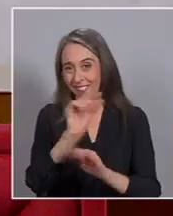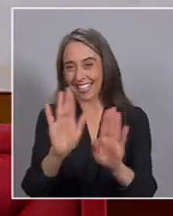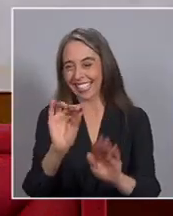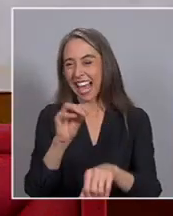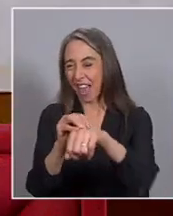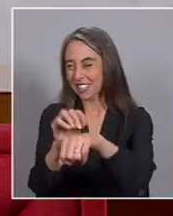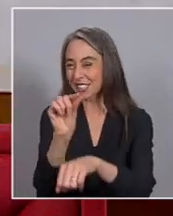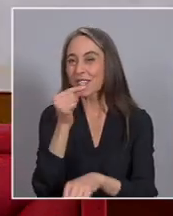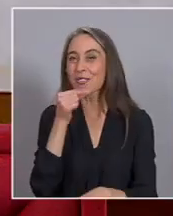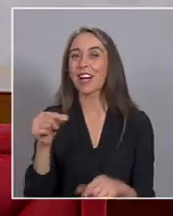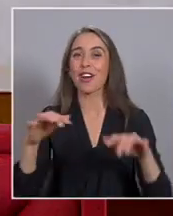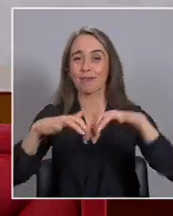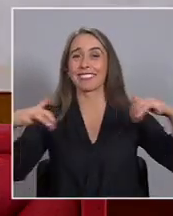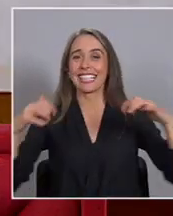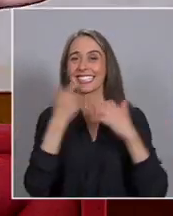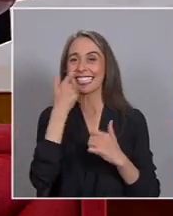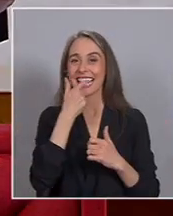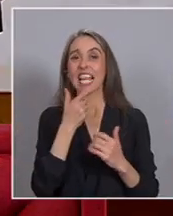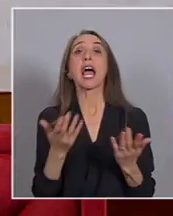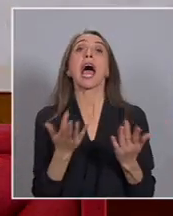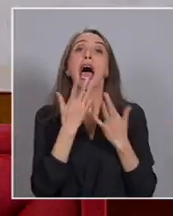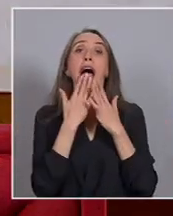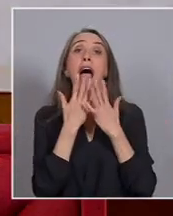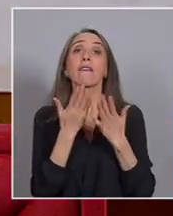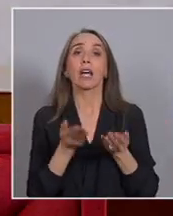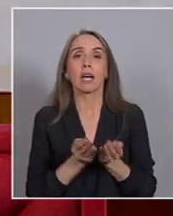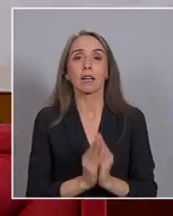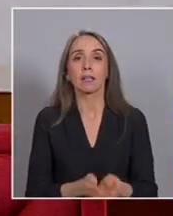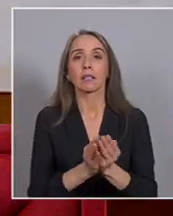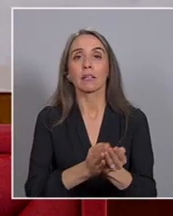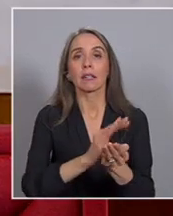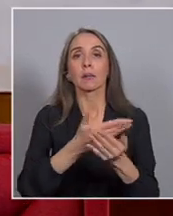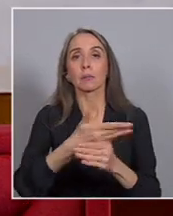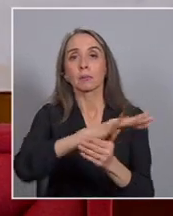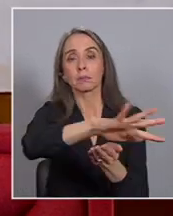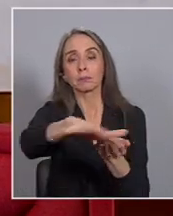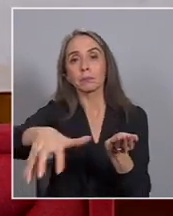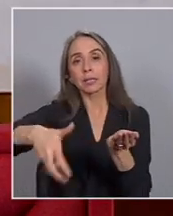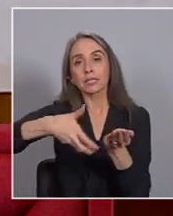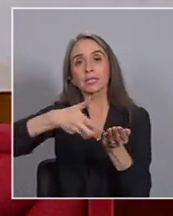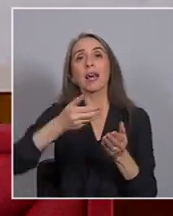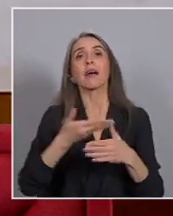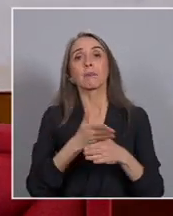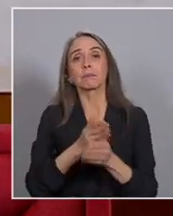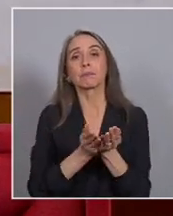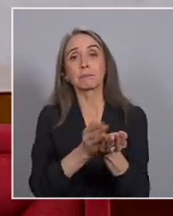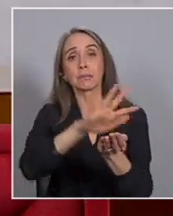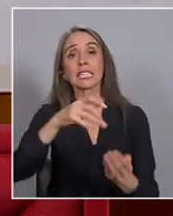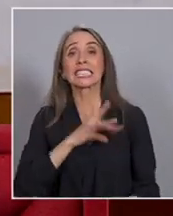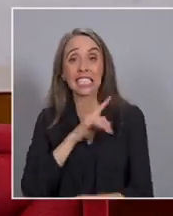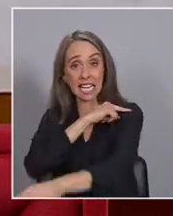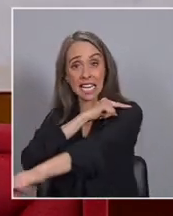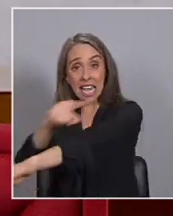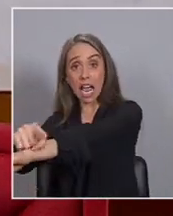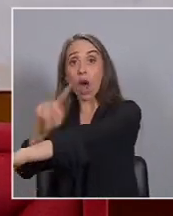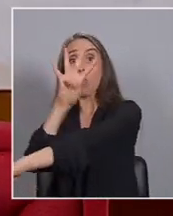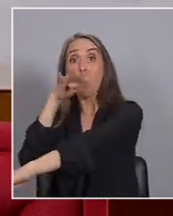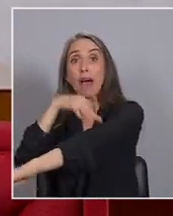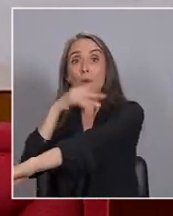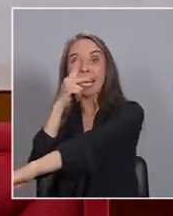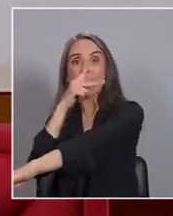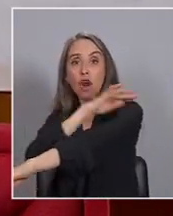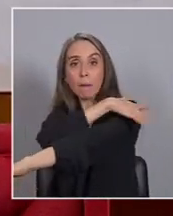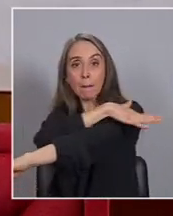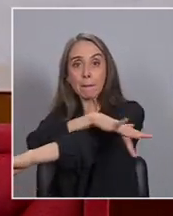Estamos cerca. Pero tenemos que hablar de la pesca. Tenemos que hablar de la pesca porque Chile tiene 4.000 kilómetros de